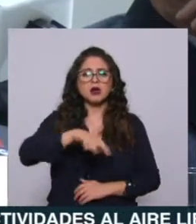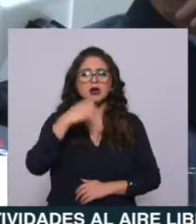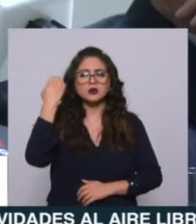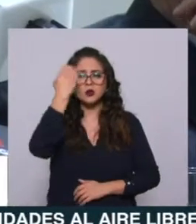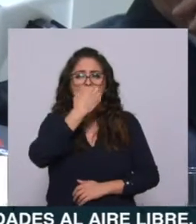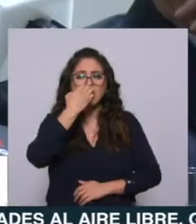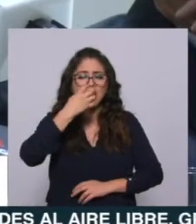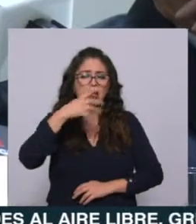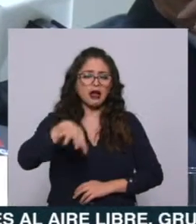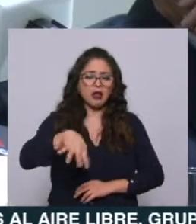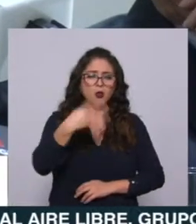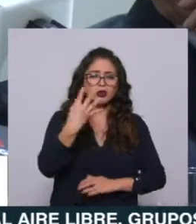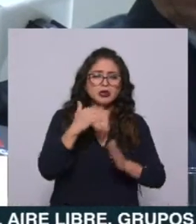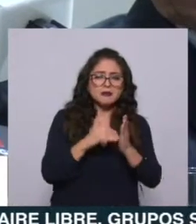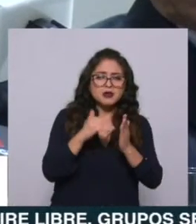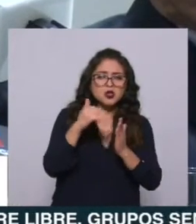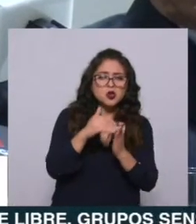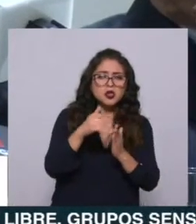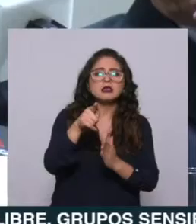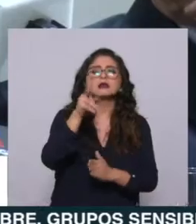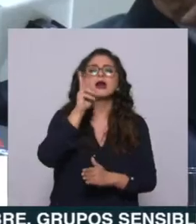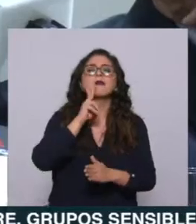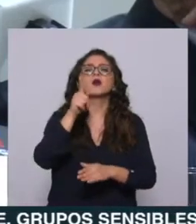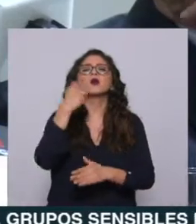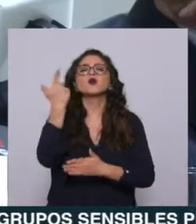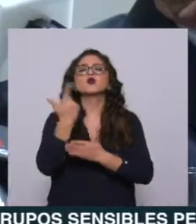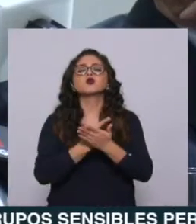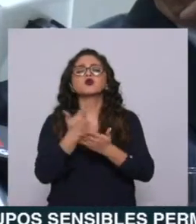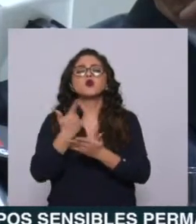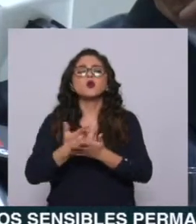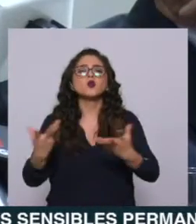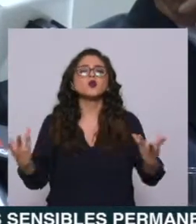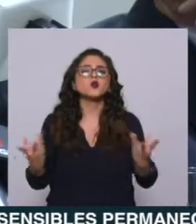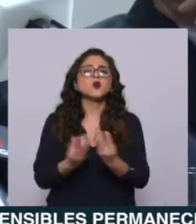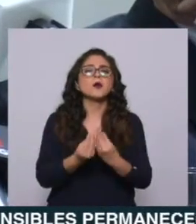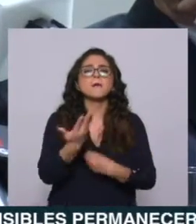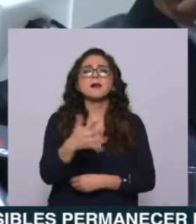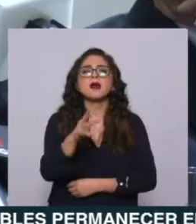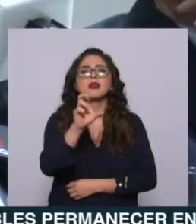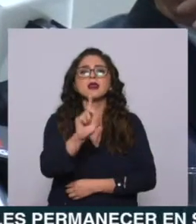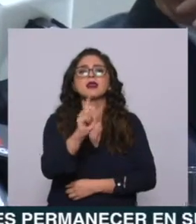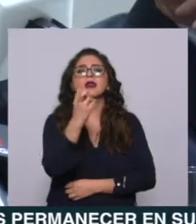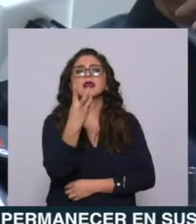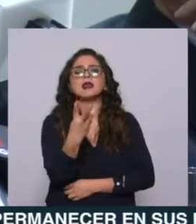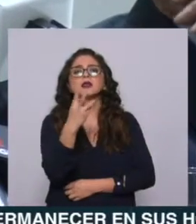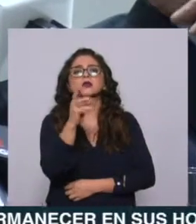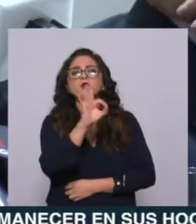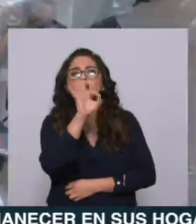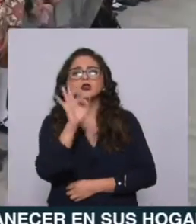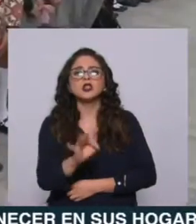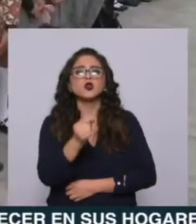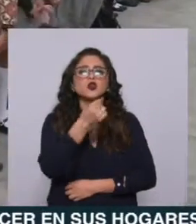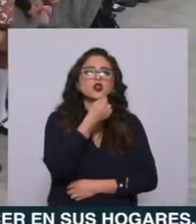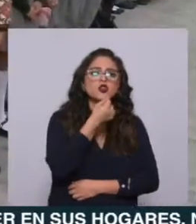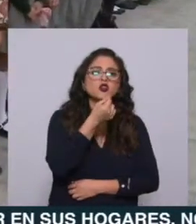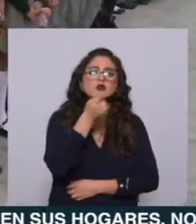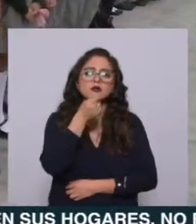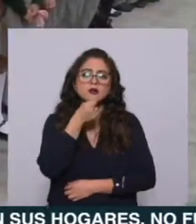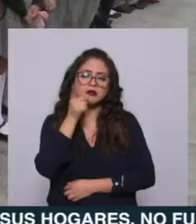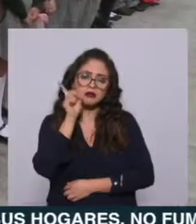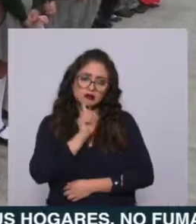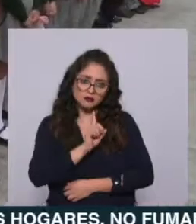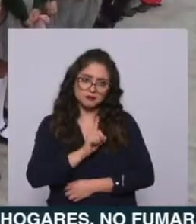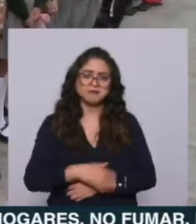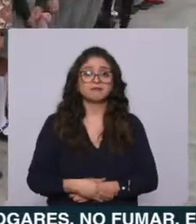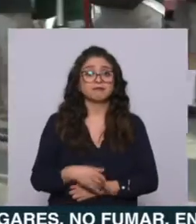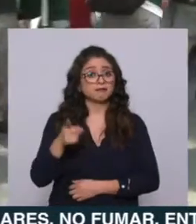de niños, nada más echen de cuentas de cuántos estamos hablando, de un 33% de niños y niñas. Por lo que